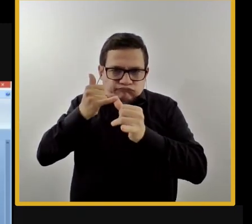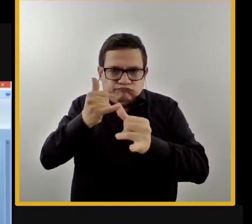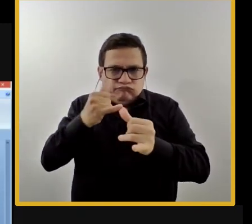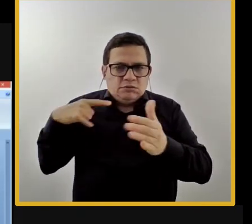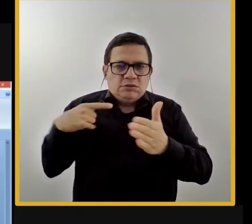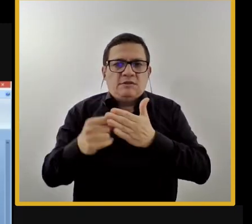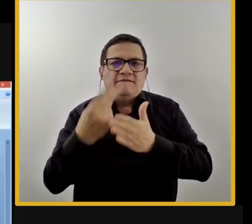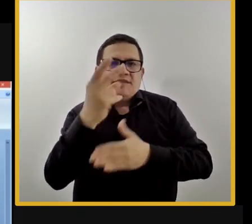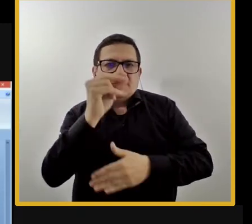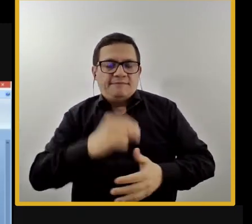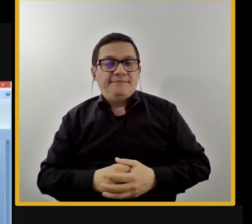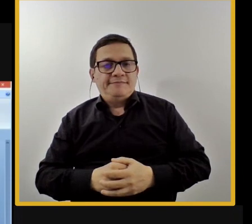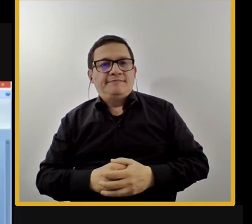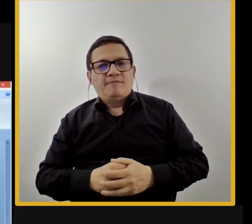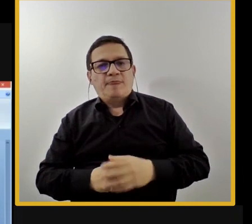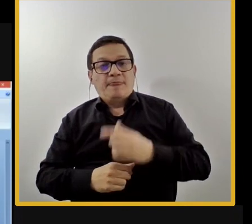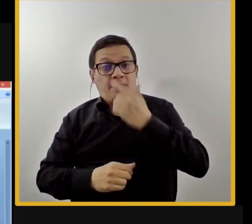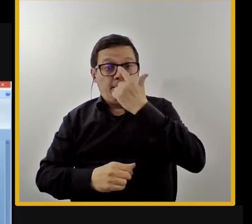siglo XX.